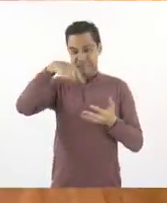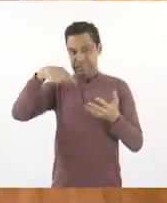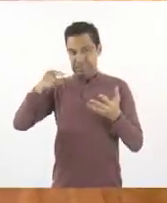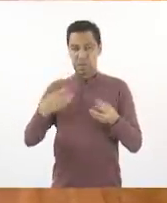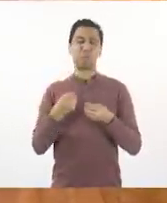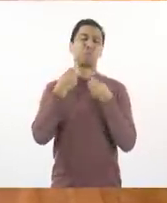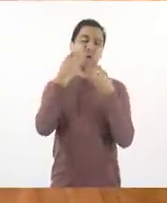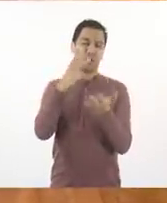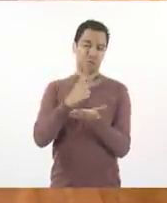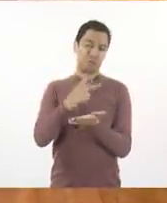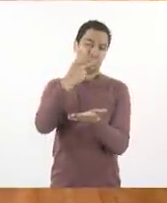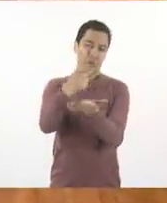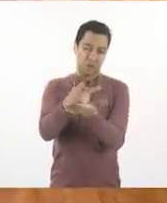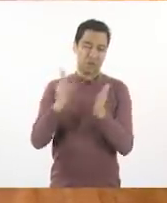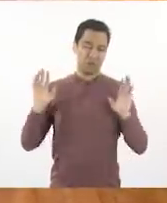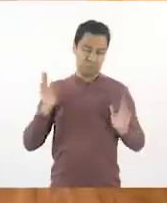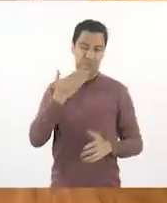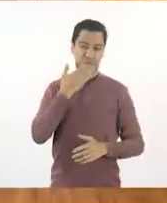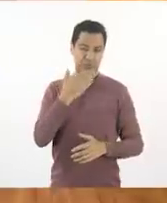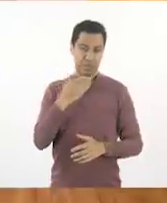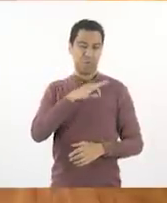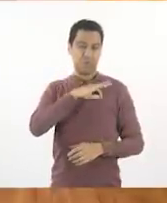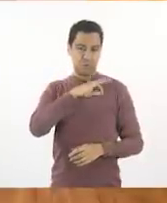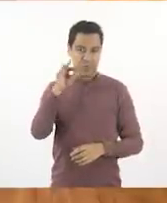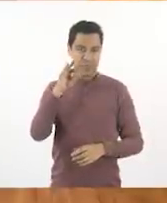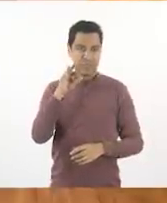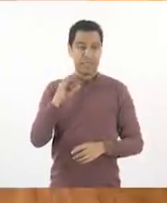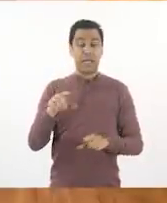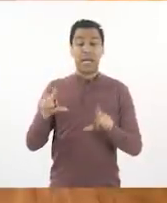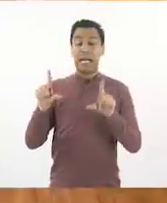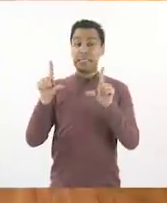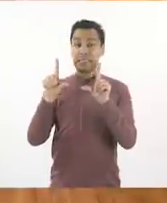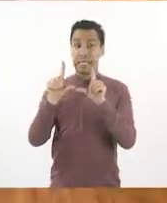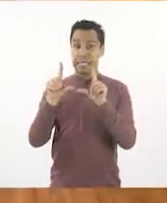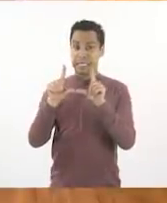es. Vamos a empezar. Sí. Y vamos a darle una tarjeta.